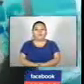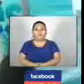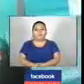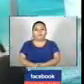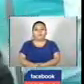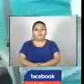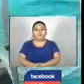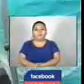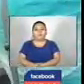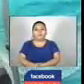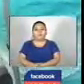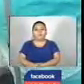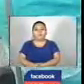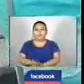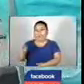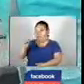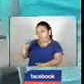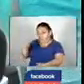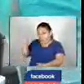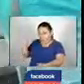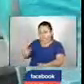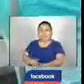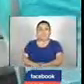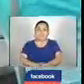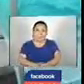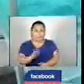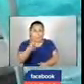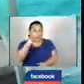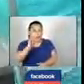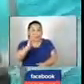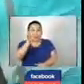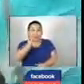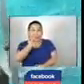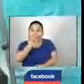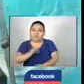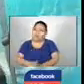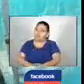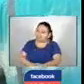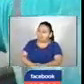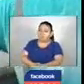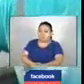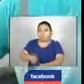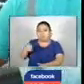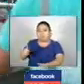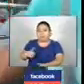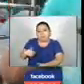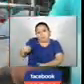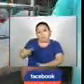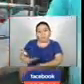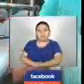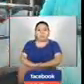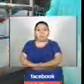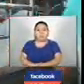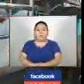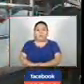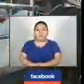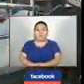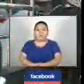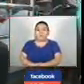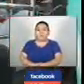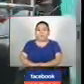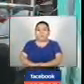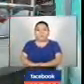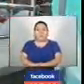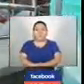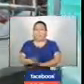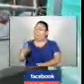¿Primera vez que prueba esta leche? Sí, primera vez. ¿Qué le parece? Nunca la había probado. Sí, sabe bien, está buena. ¿Por